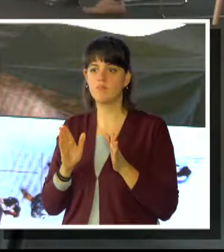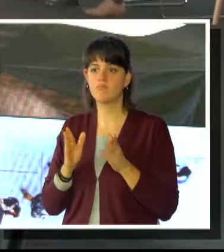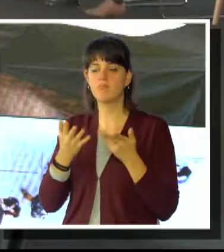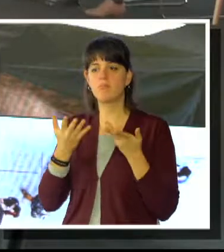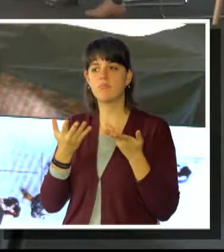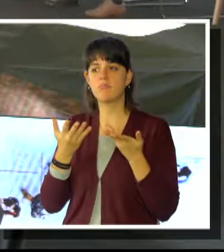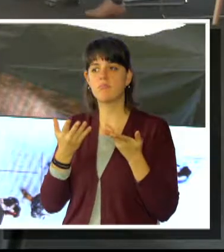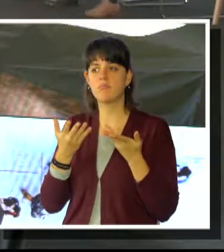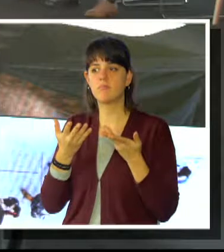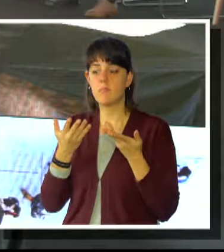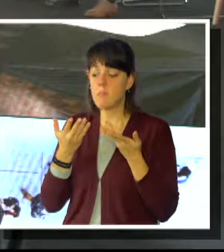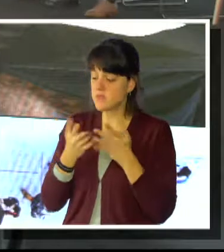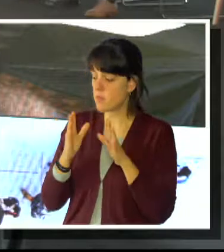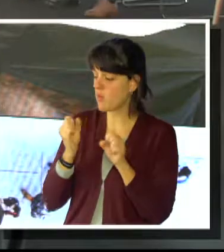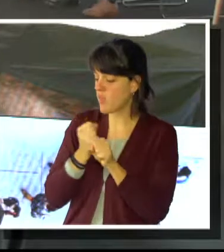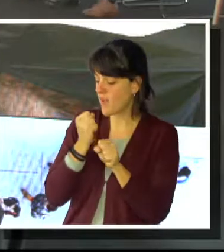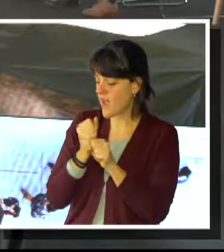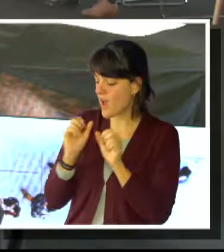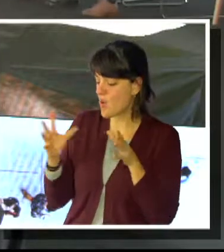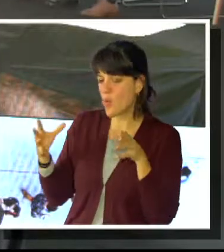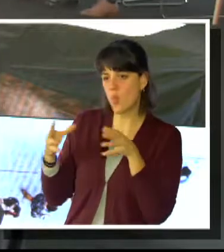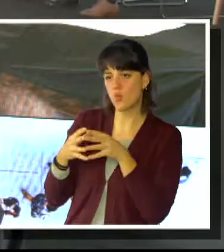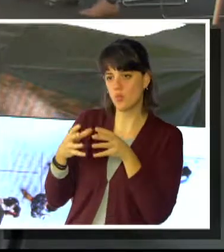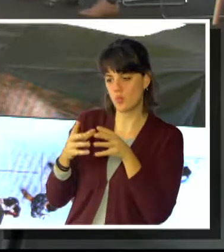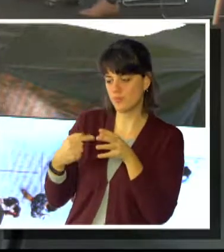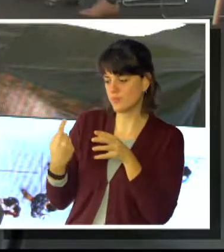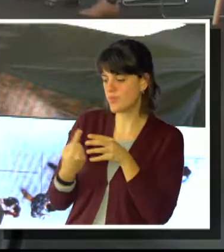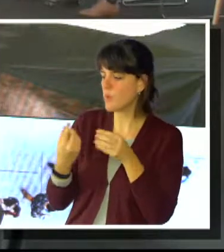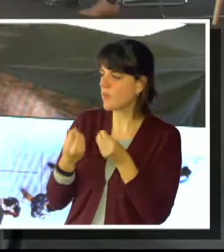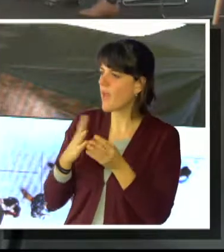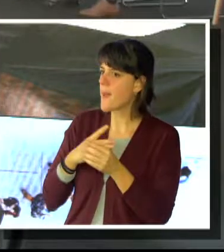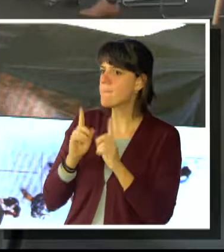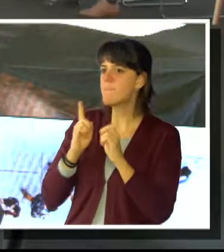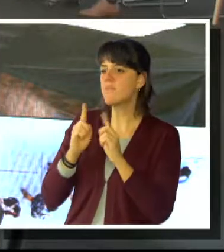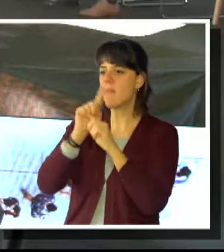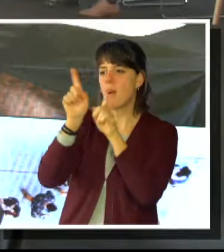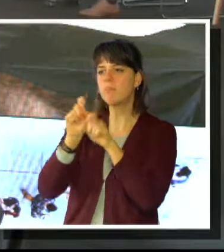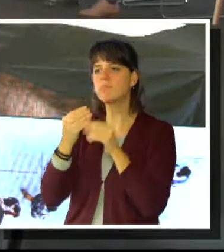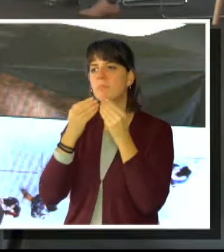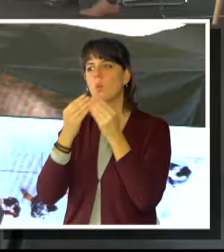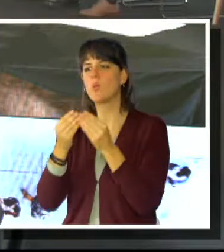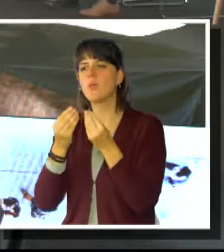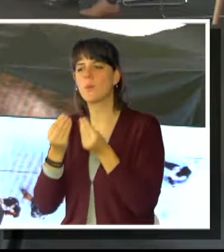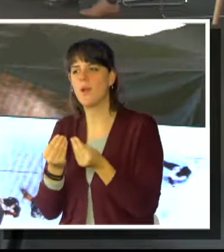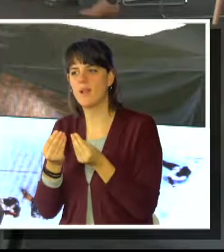aplicaciones.